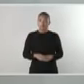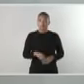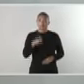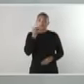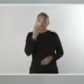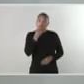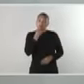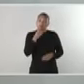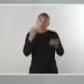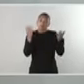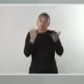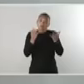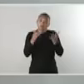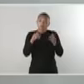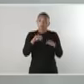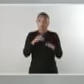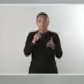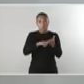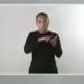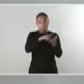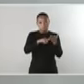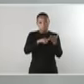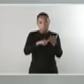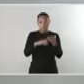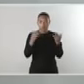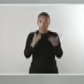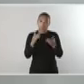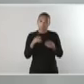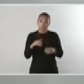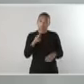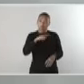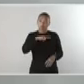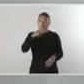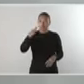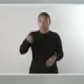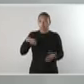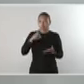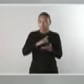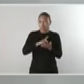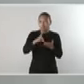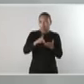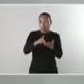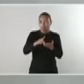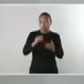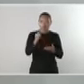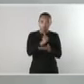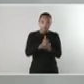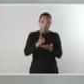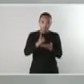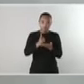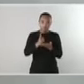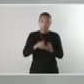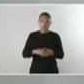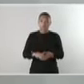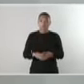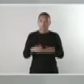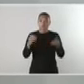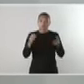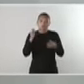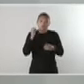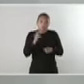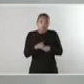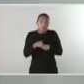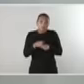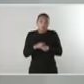pedirles que construyamos votando ejerciendo de nuestro derecho de ciudadanos esas